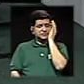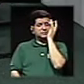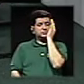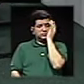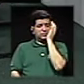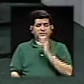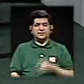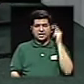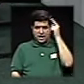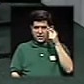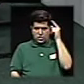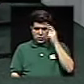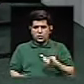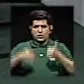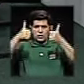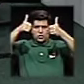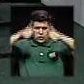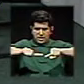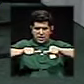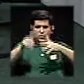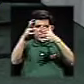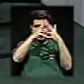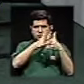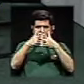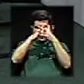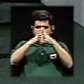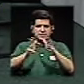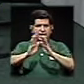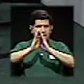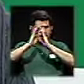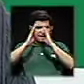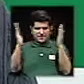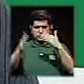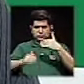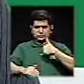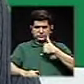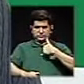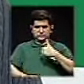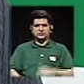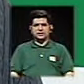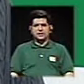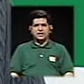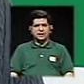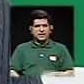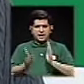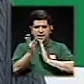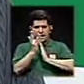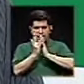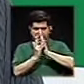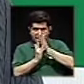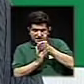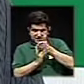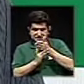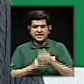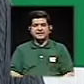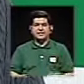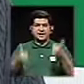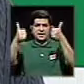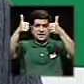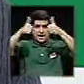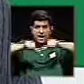porque Obviamente el tratado con Estados Unidos abrió las puertas para que tratados incluso